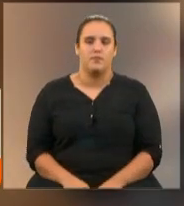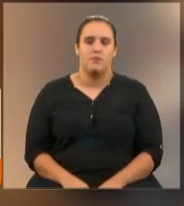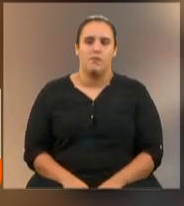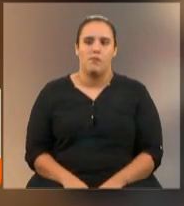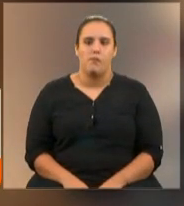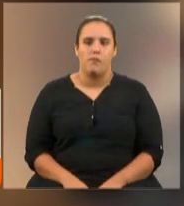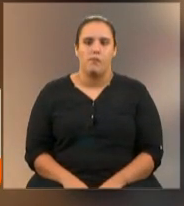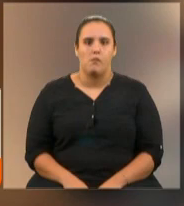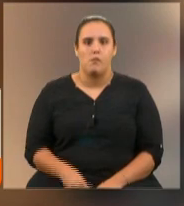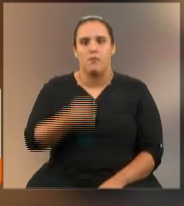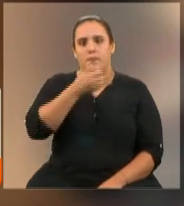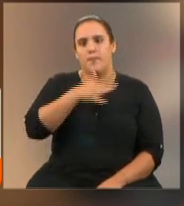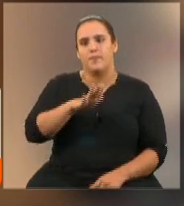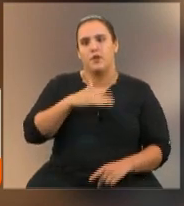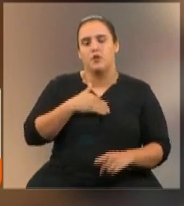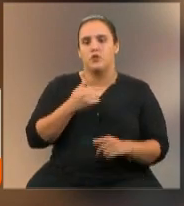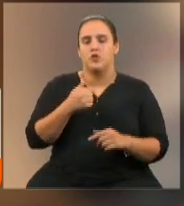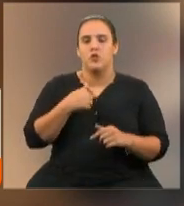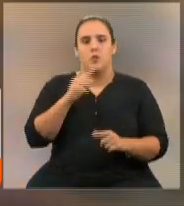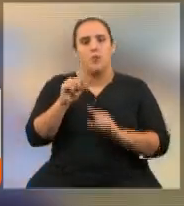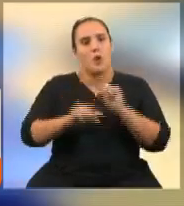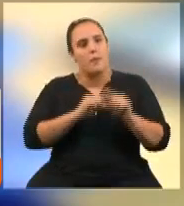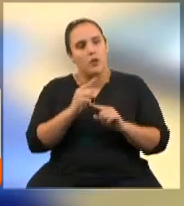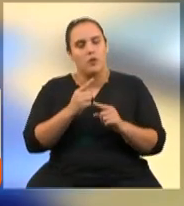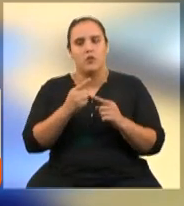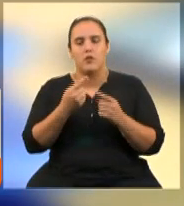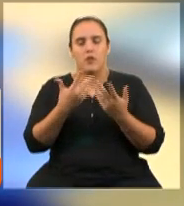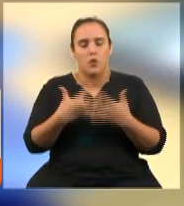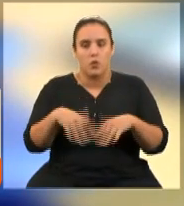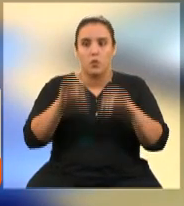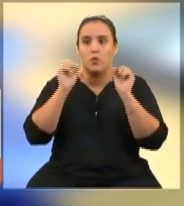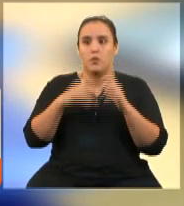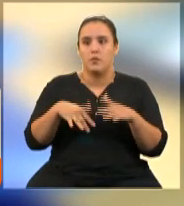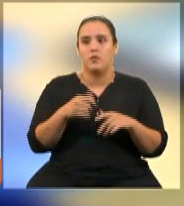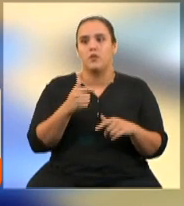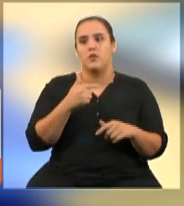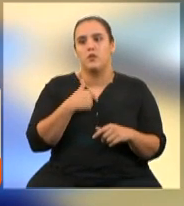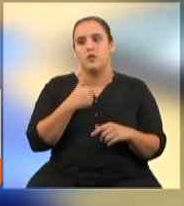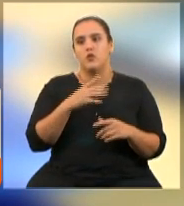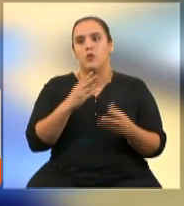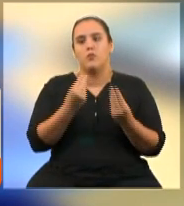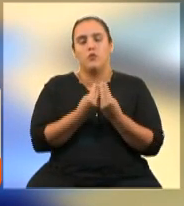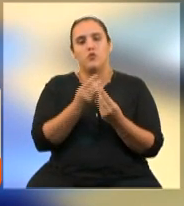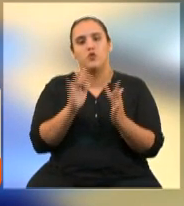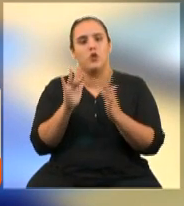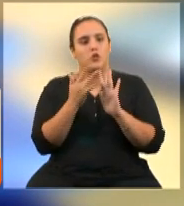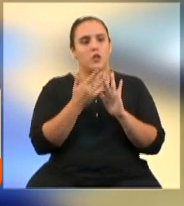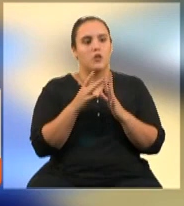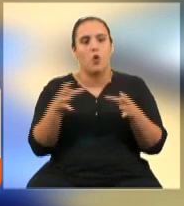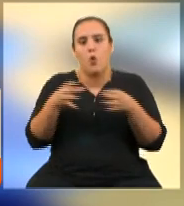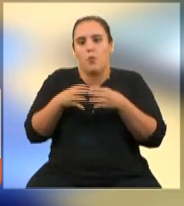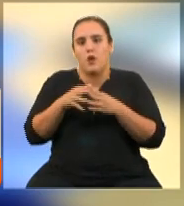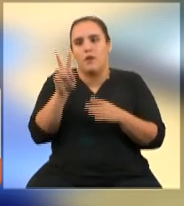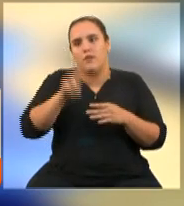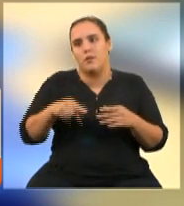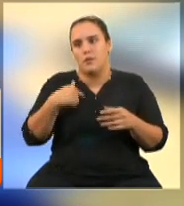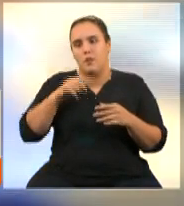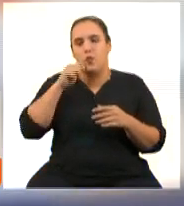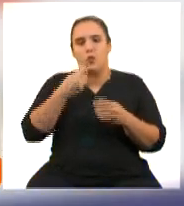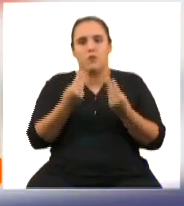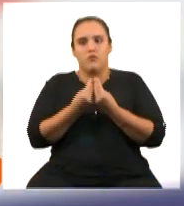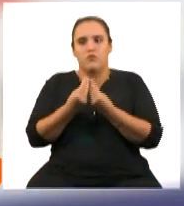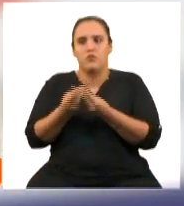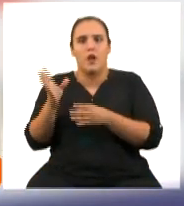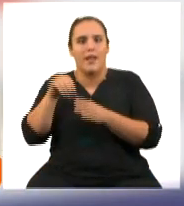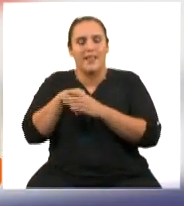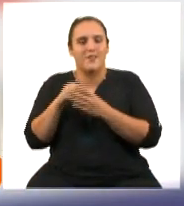con las historias me fui tropezando también porque tengo mucho contacto con la comunidad venezolana a mí me gusta mucho estar entre ellos este libro ha